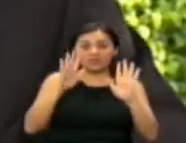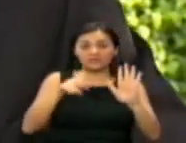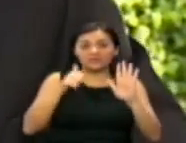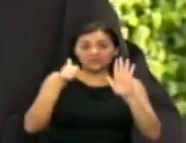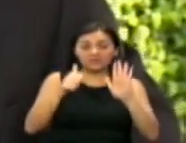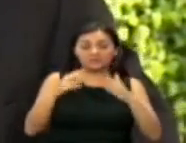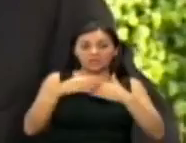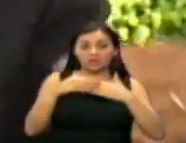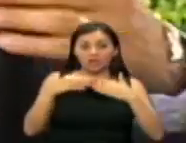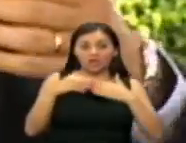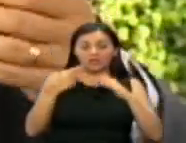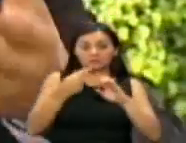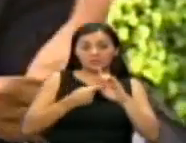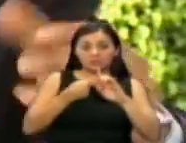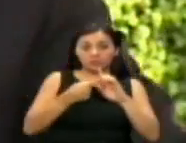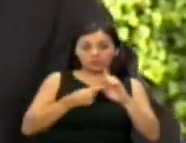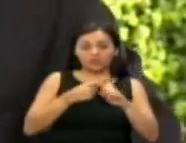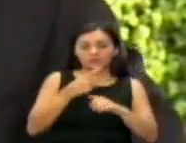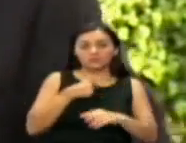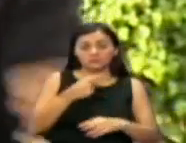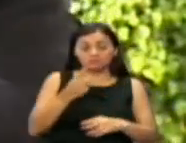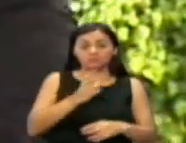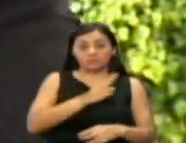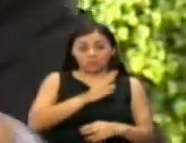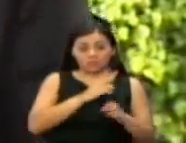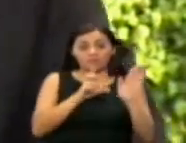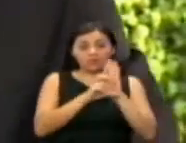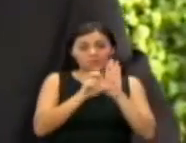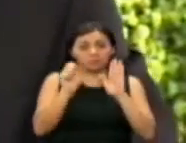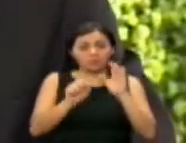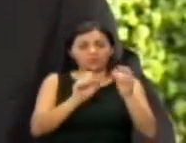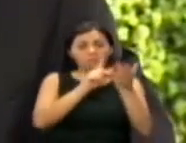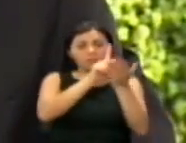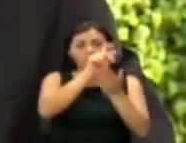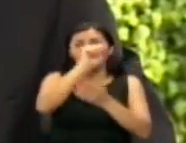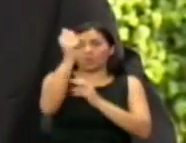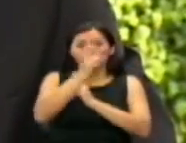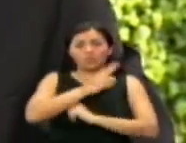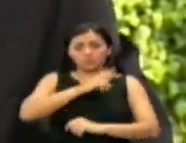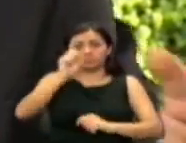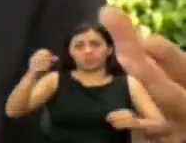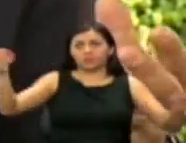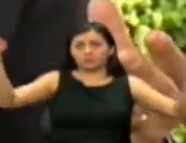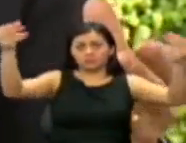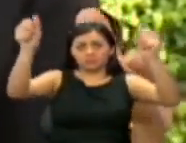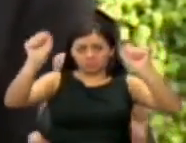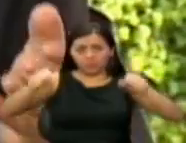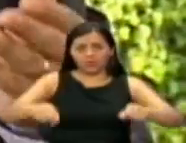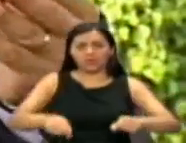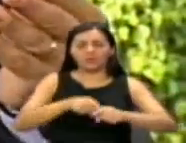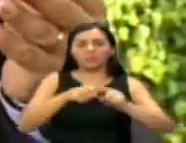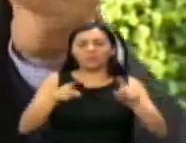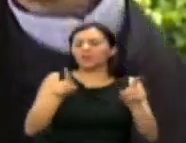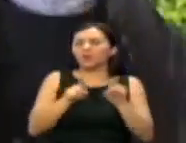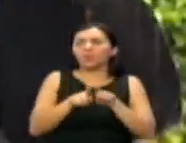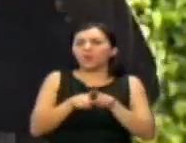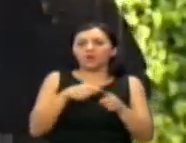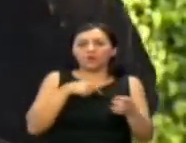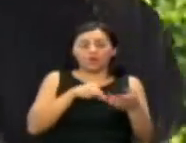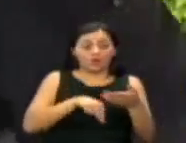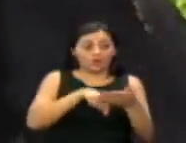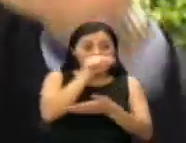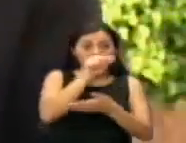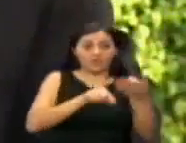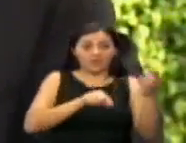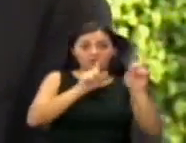apego a la ley. Lo permite la ley ecuatoriana, lo pueden hacer otras universidades, pero es como que si yo contrato una empresa